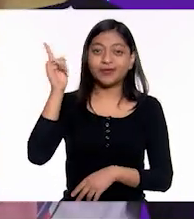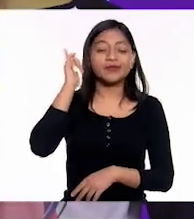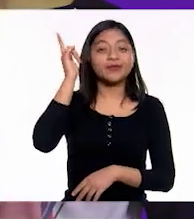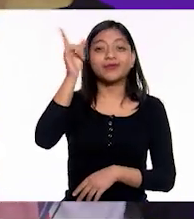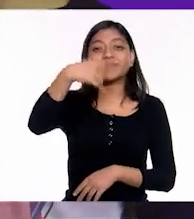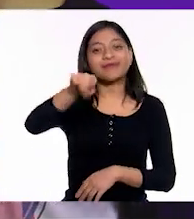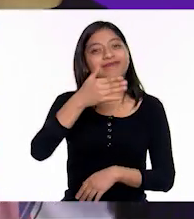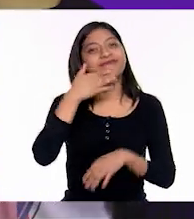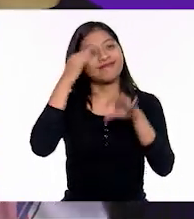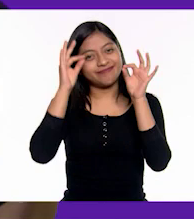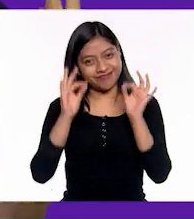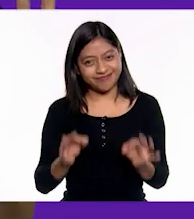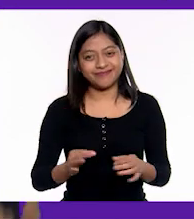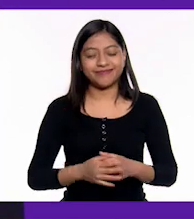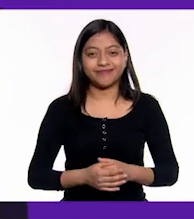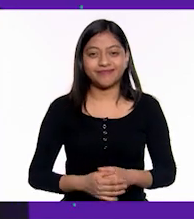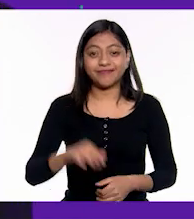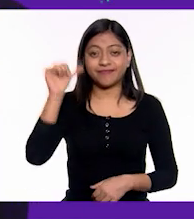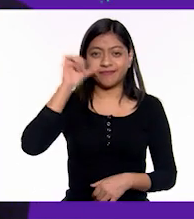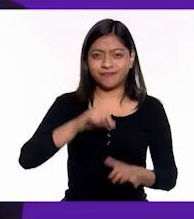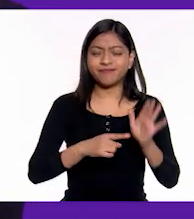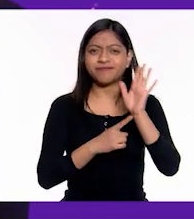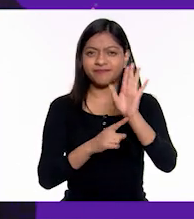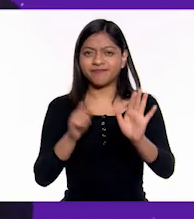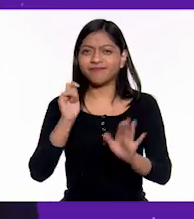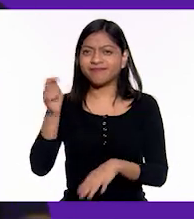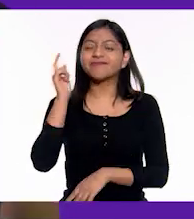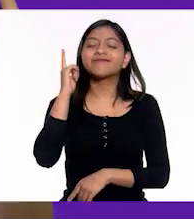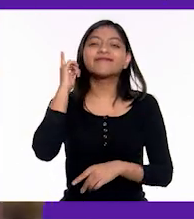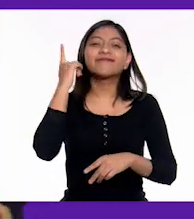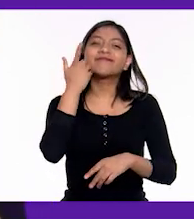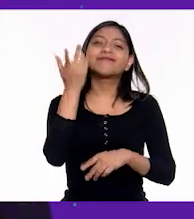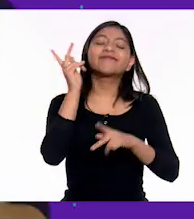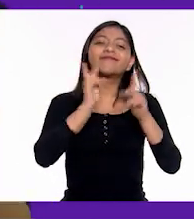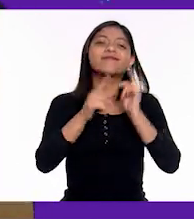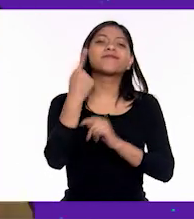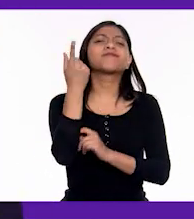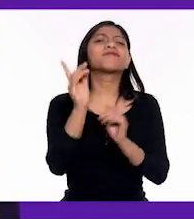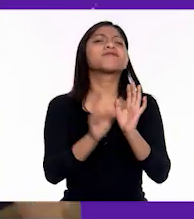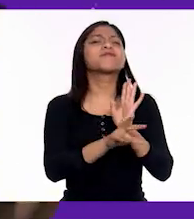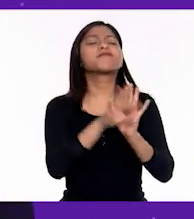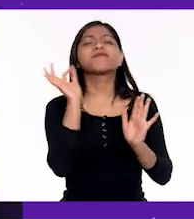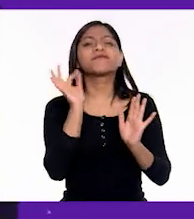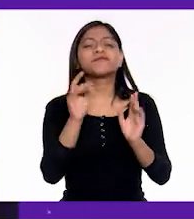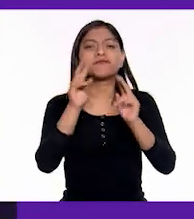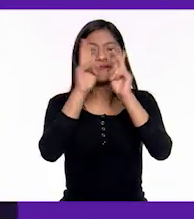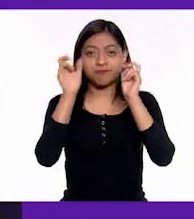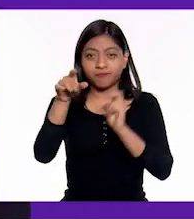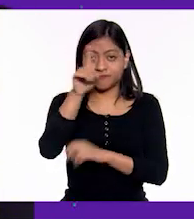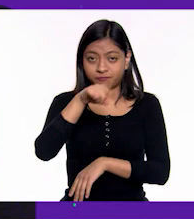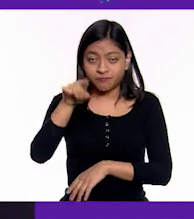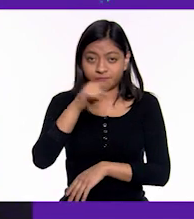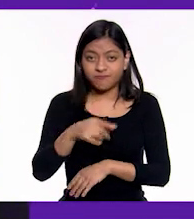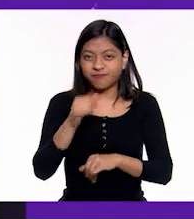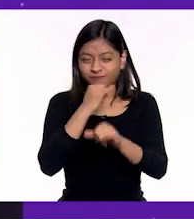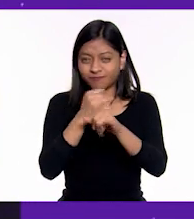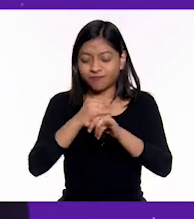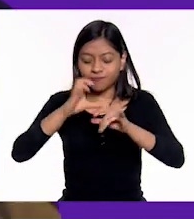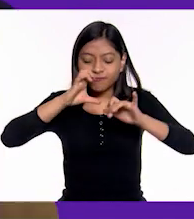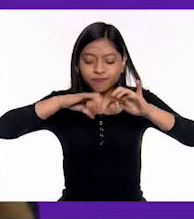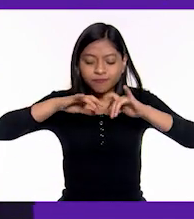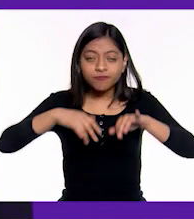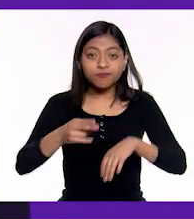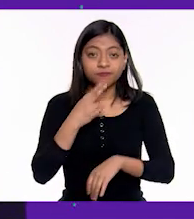encuentren muy bien. En esta ocasión queremos platicarles sobre un tema que todo cibernauta inteligente y responsable como